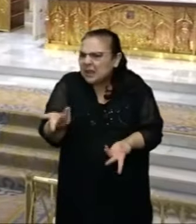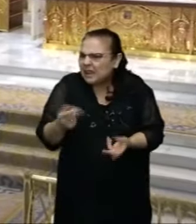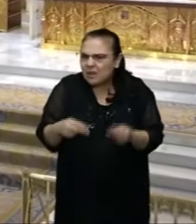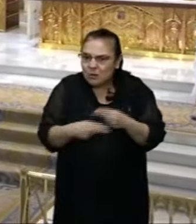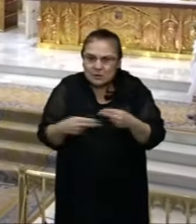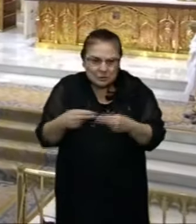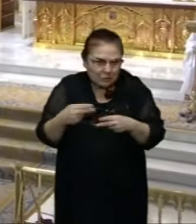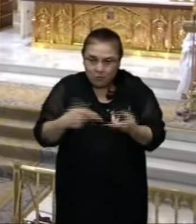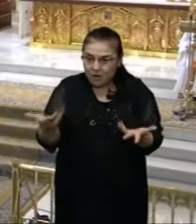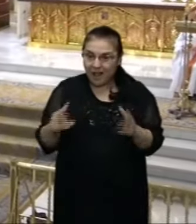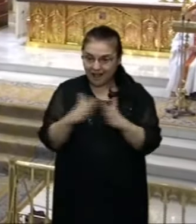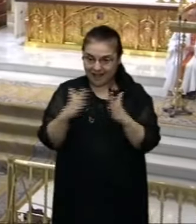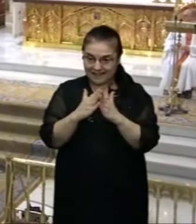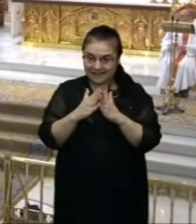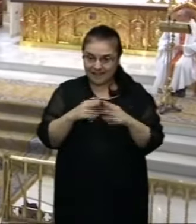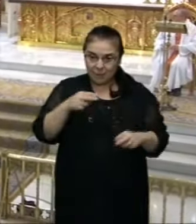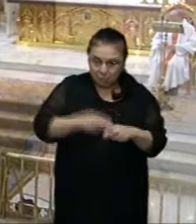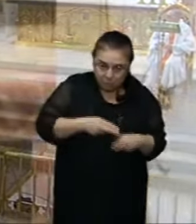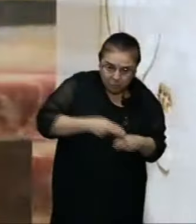de cedro?